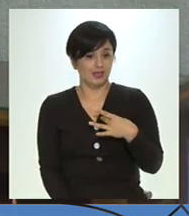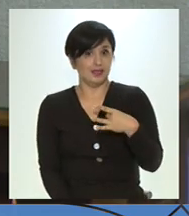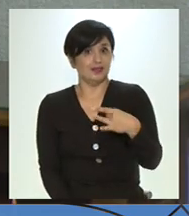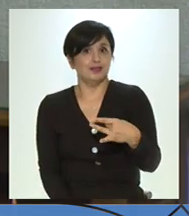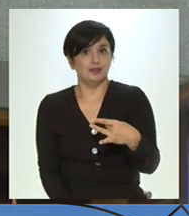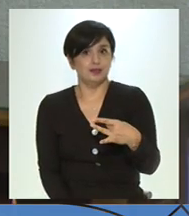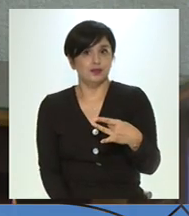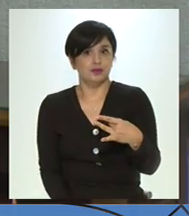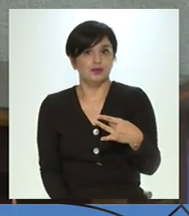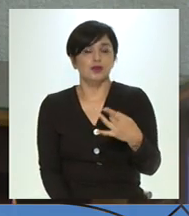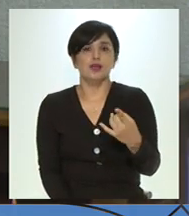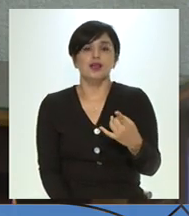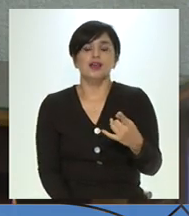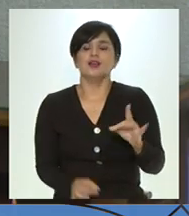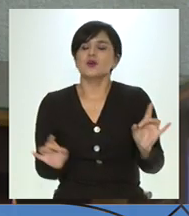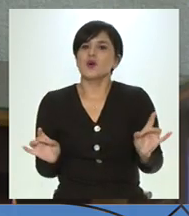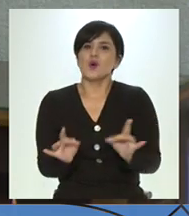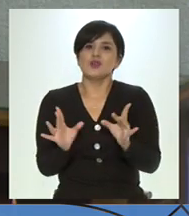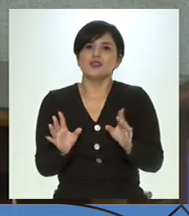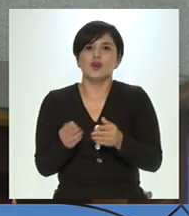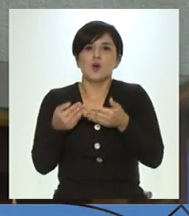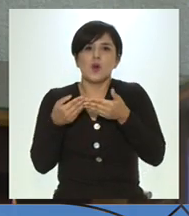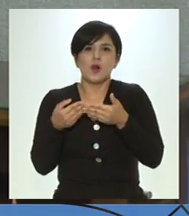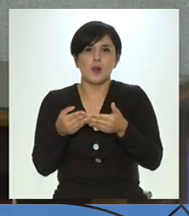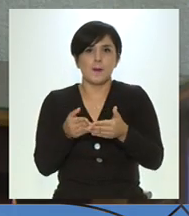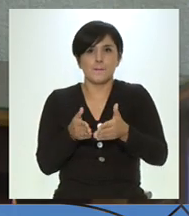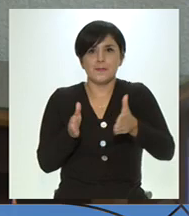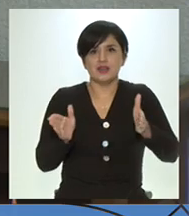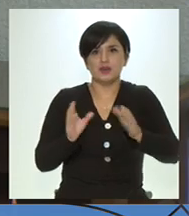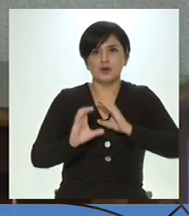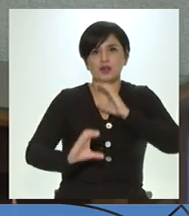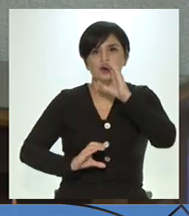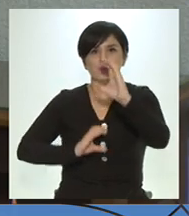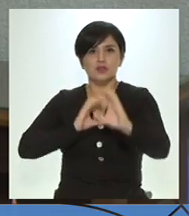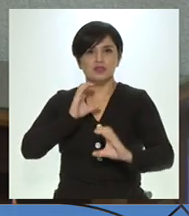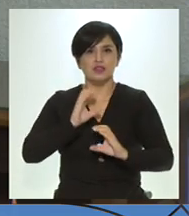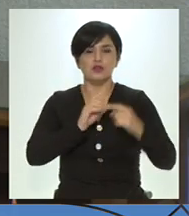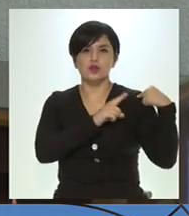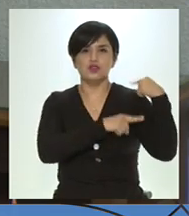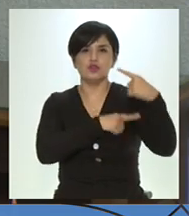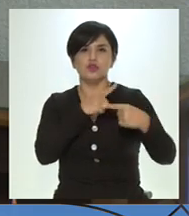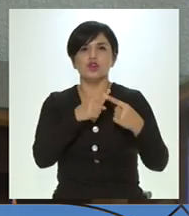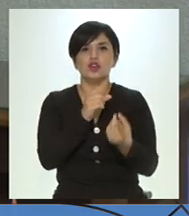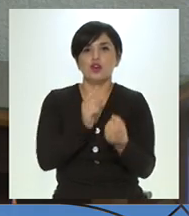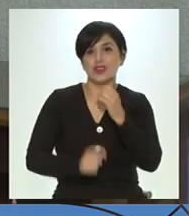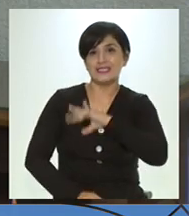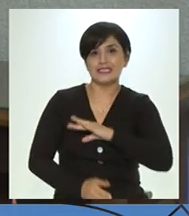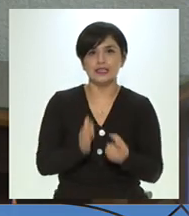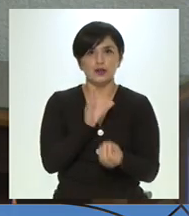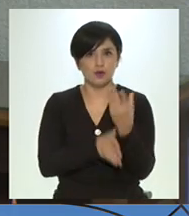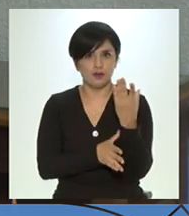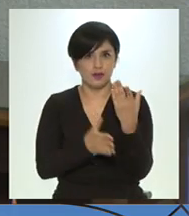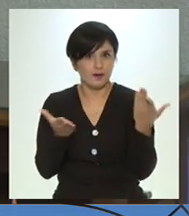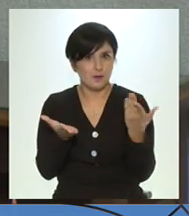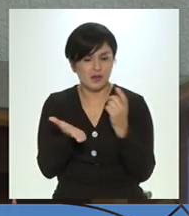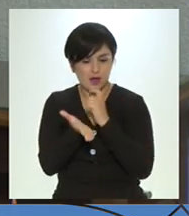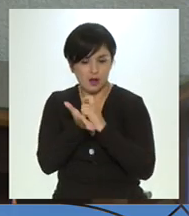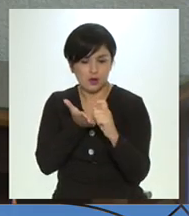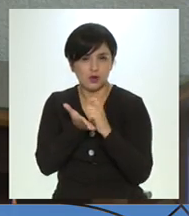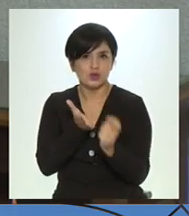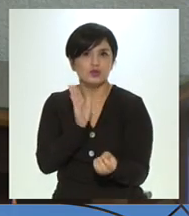ha coincidido con la apertura de un nuevo ciclo histórico de chile cuando comenzaremos a escribir una nueva